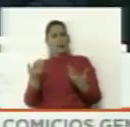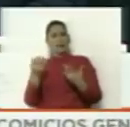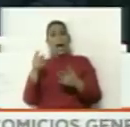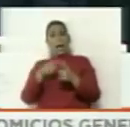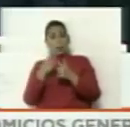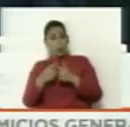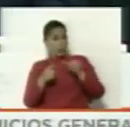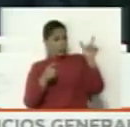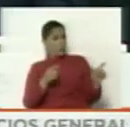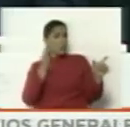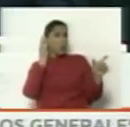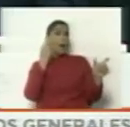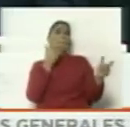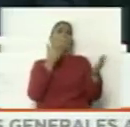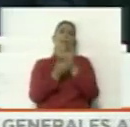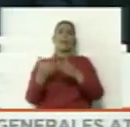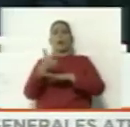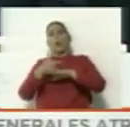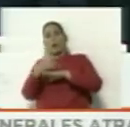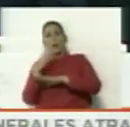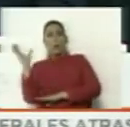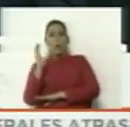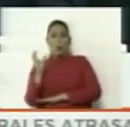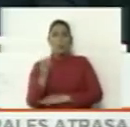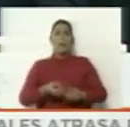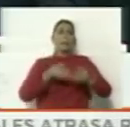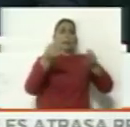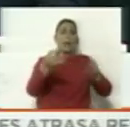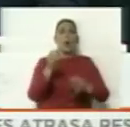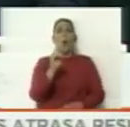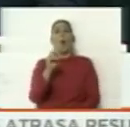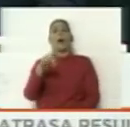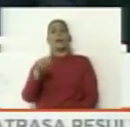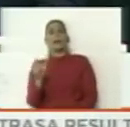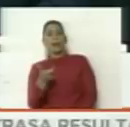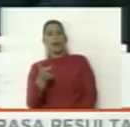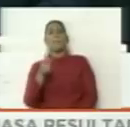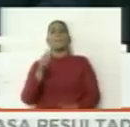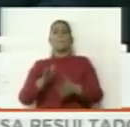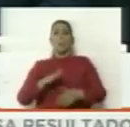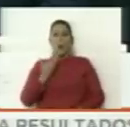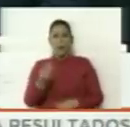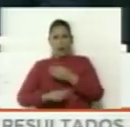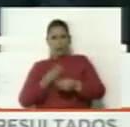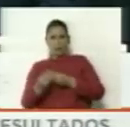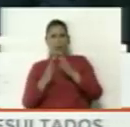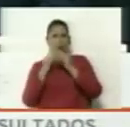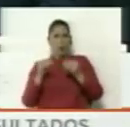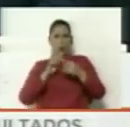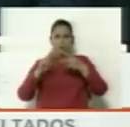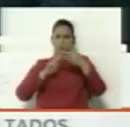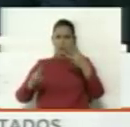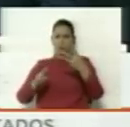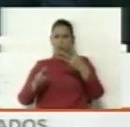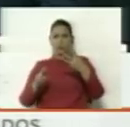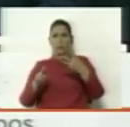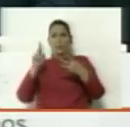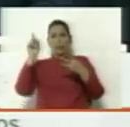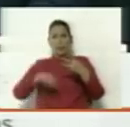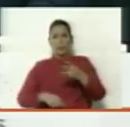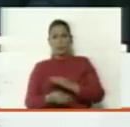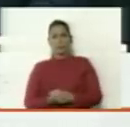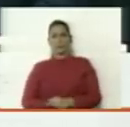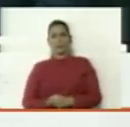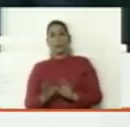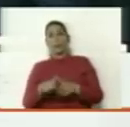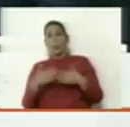el gobierno de Colombia le regale o le entregue una ONG para poder canalizar todos estos recursos. Y además,